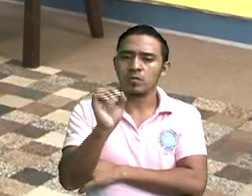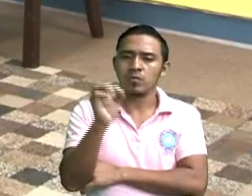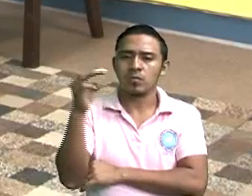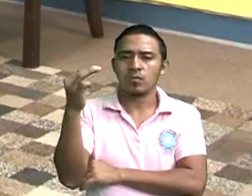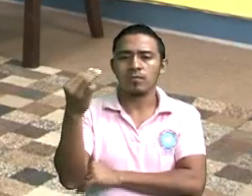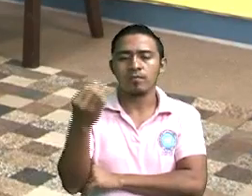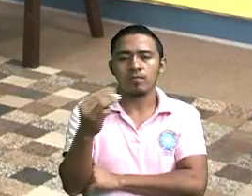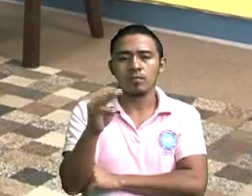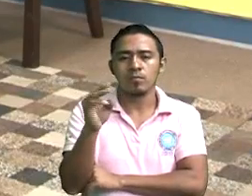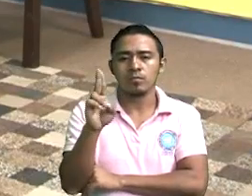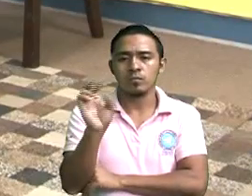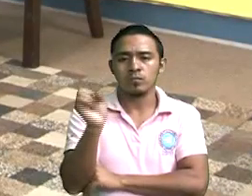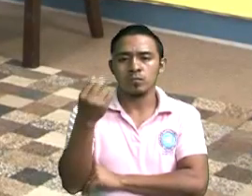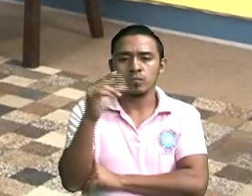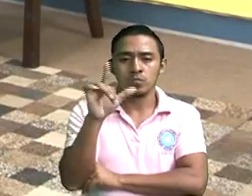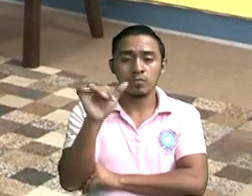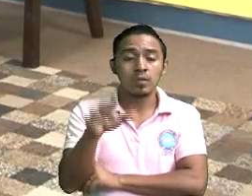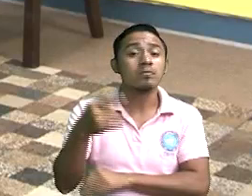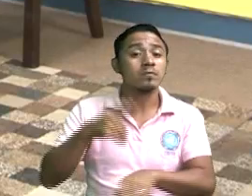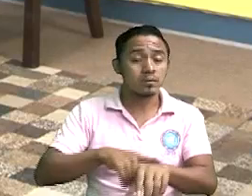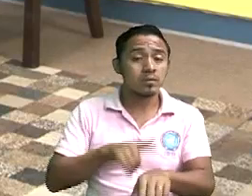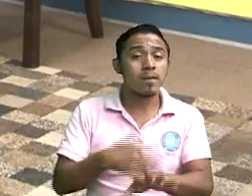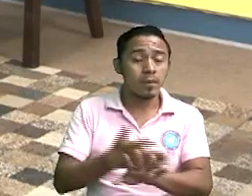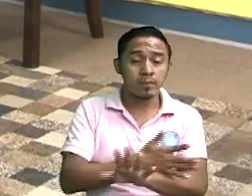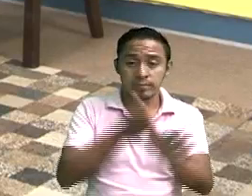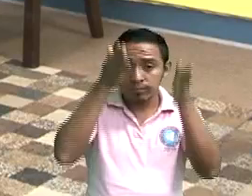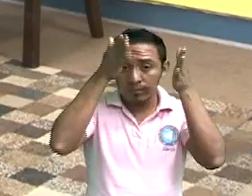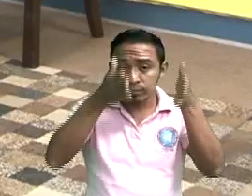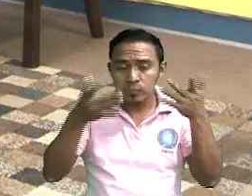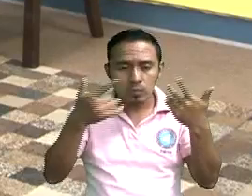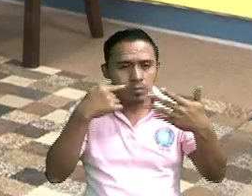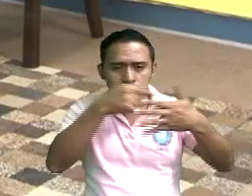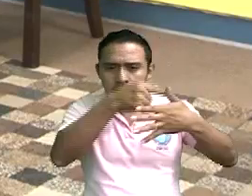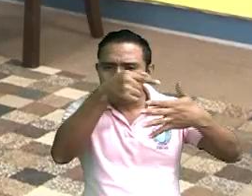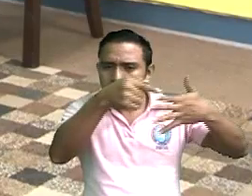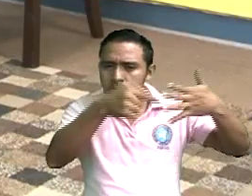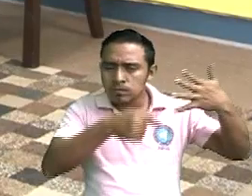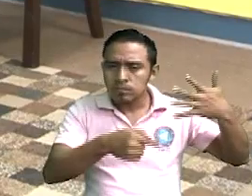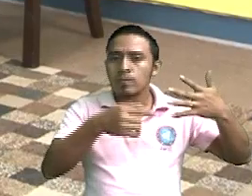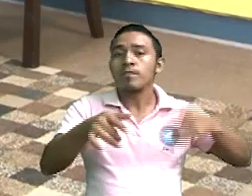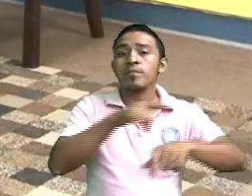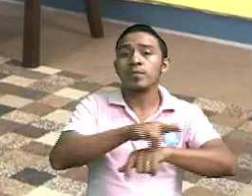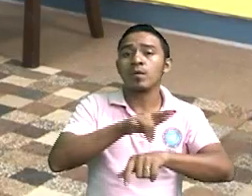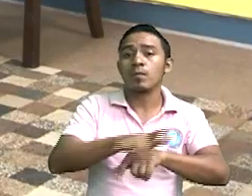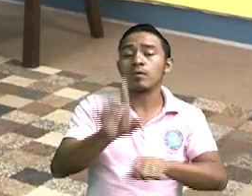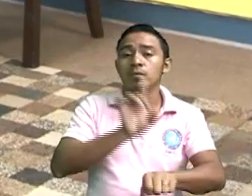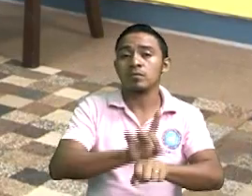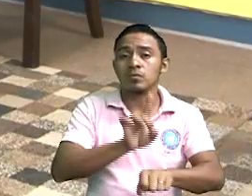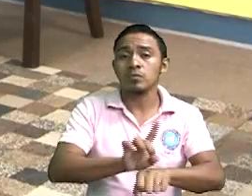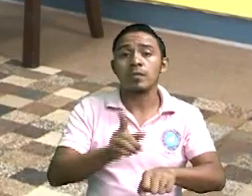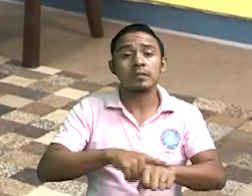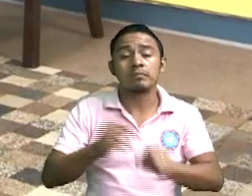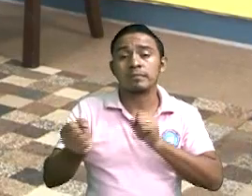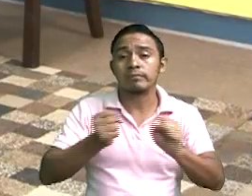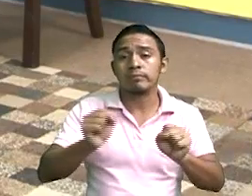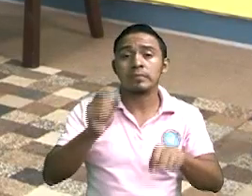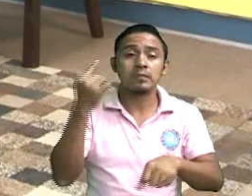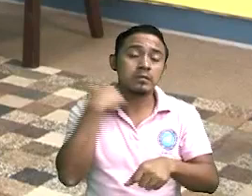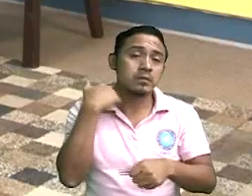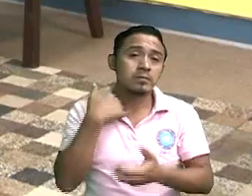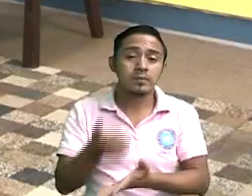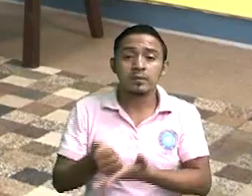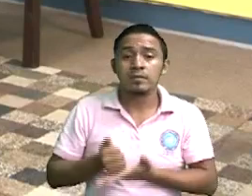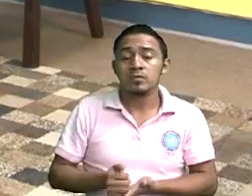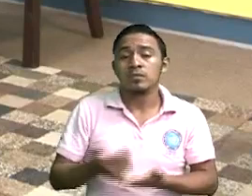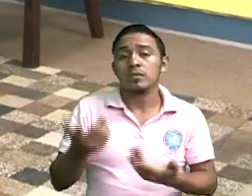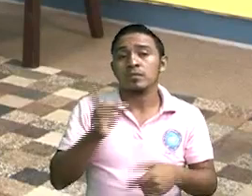sintonizándonos, se dé cuenta, atienda, vea cuáles son los síntomas y busquen el diagnóstico temprano, busquen siempre la ayuda